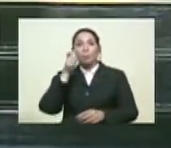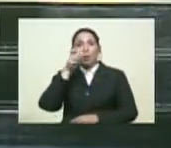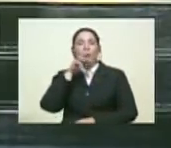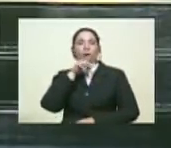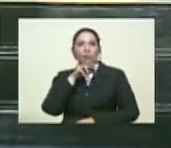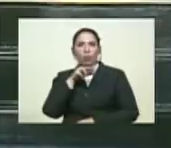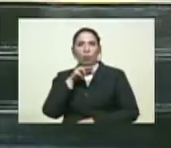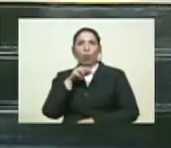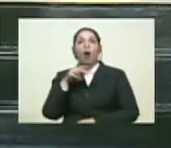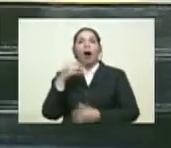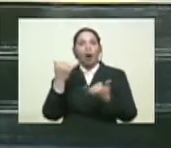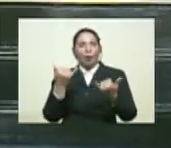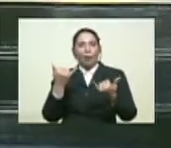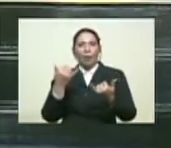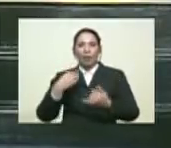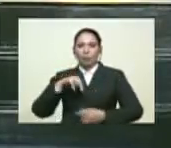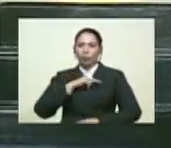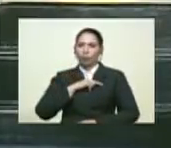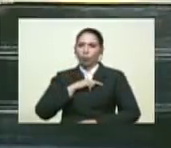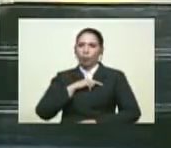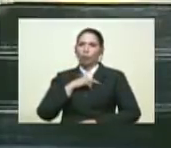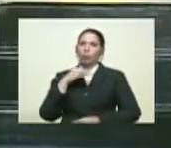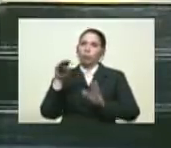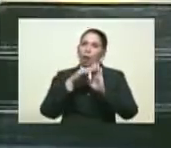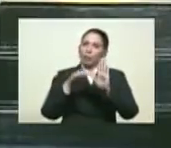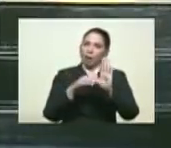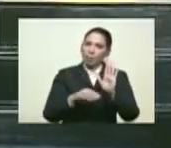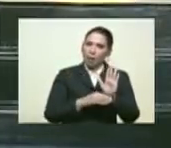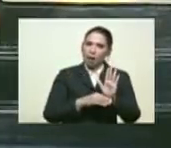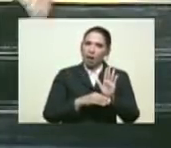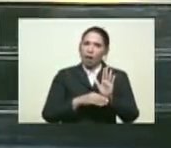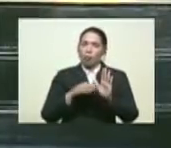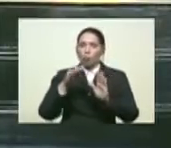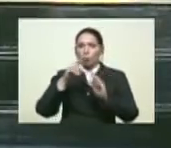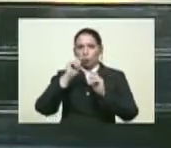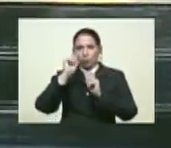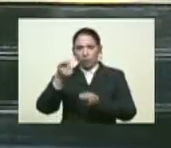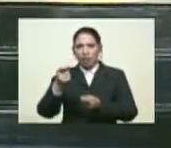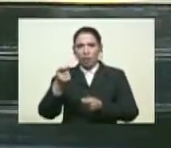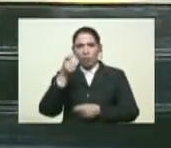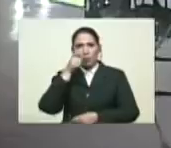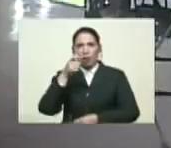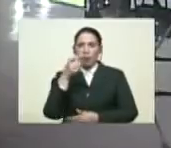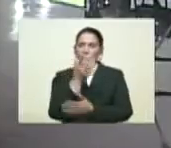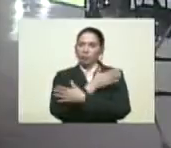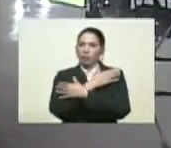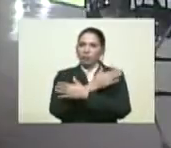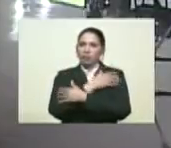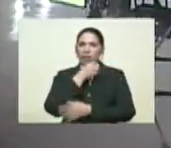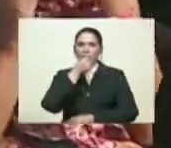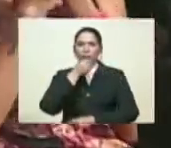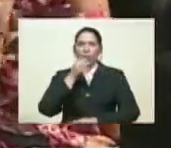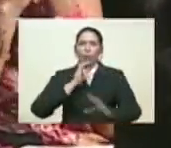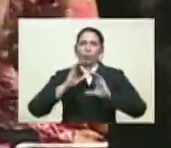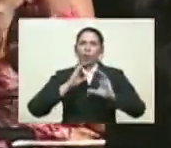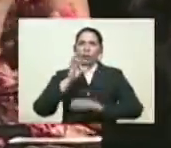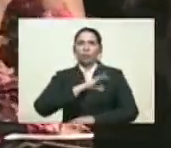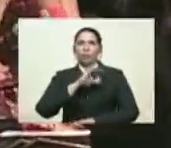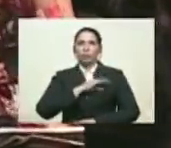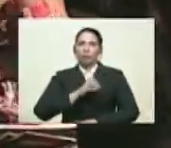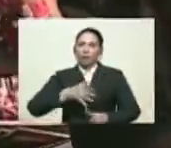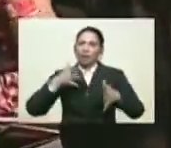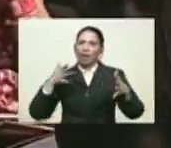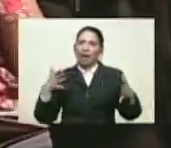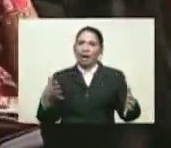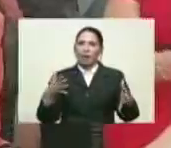toca a nosotros actuar y cumplir con ese pueblo. Quiero felicitarlos a ustedes, comunicadores sociales. Grandes retos tiene nuestra